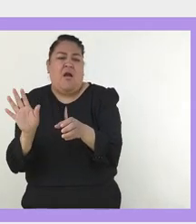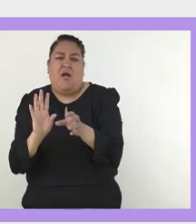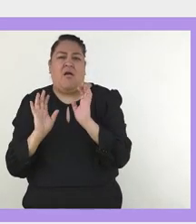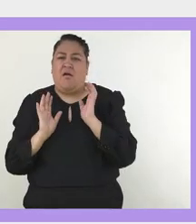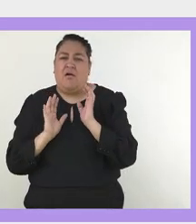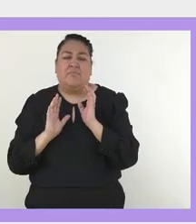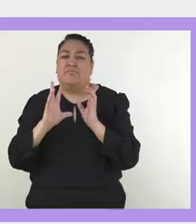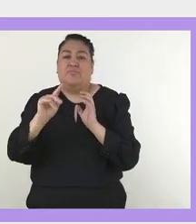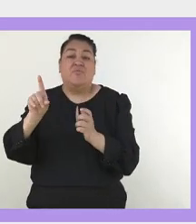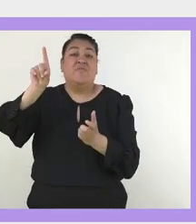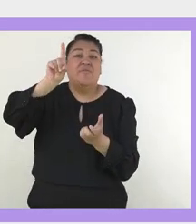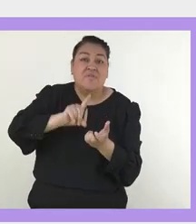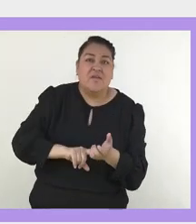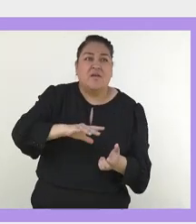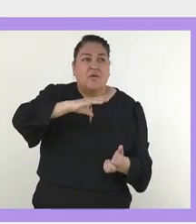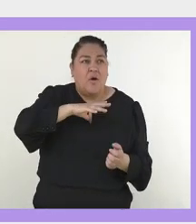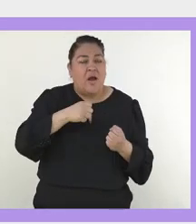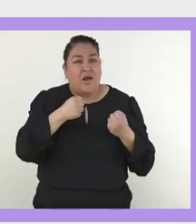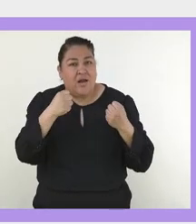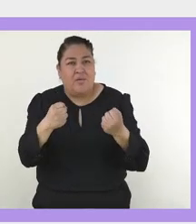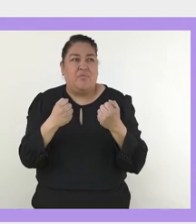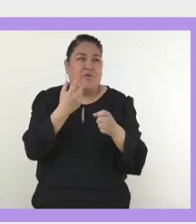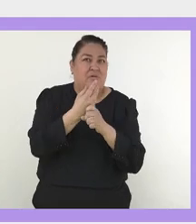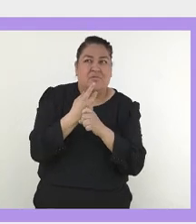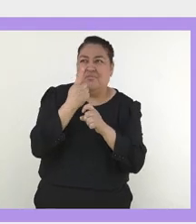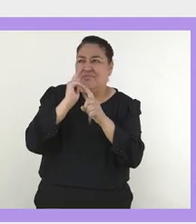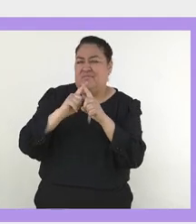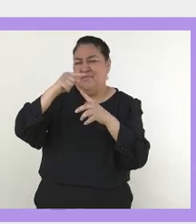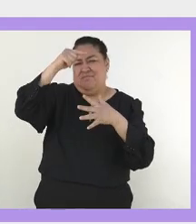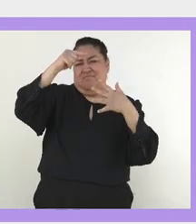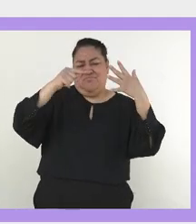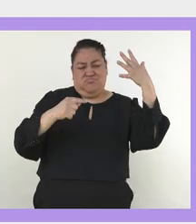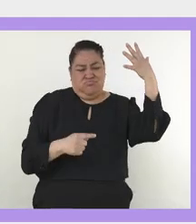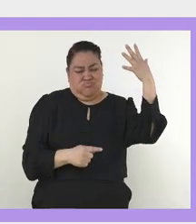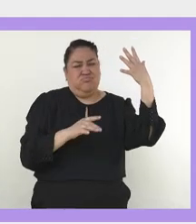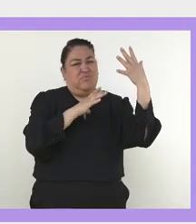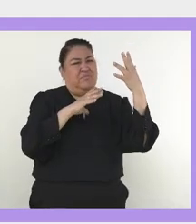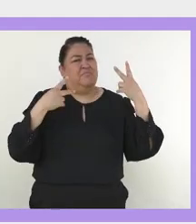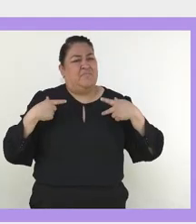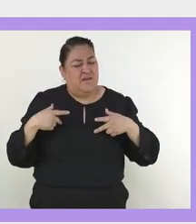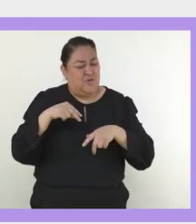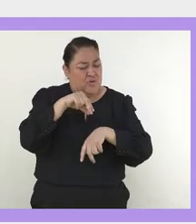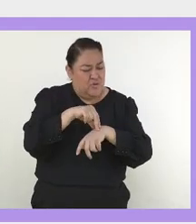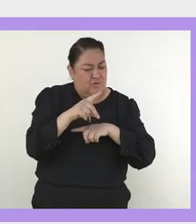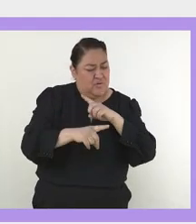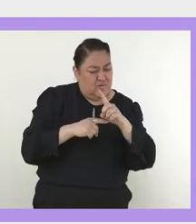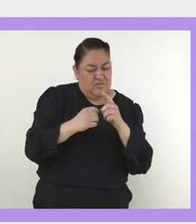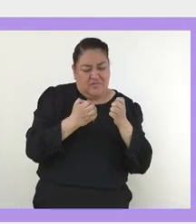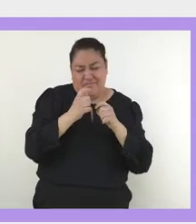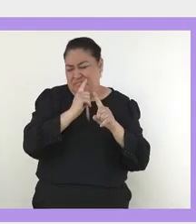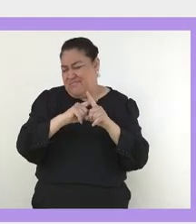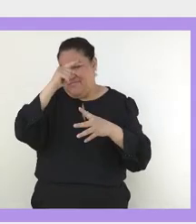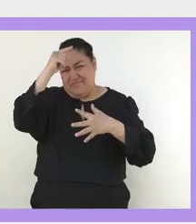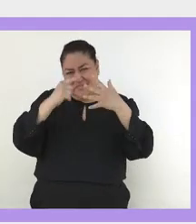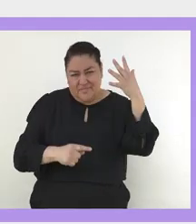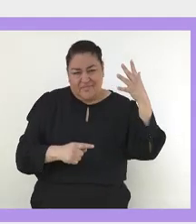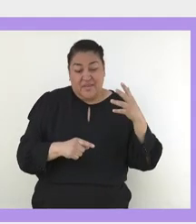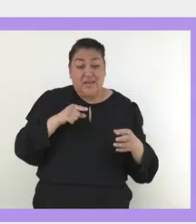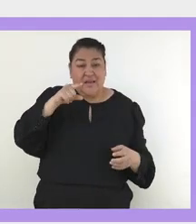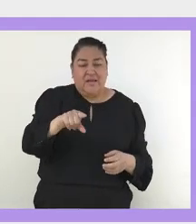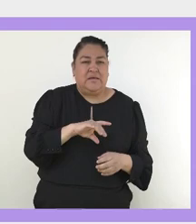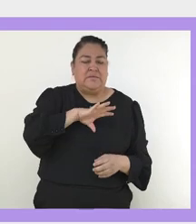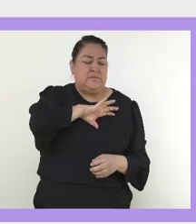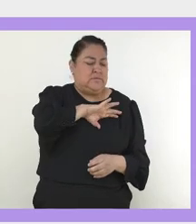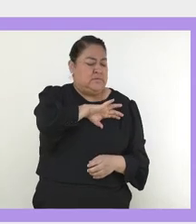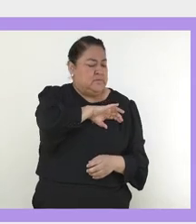que hay detrás es fundamental y hoy creo que con esta plática nos queda muy claro de de todo lo que se ha avanzado del del amor y de la pasión que hay